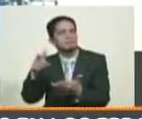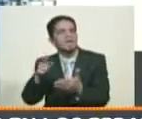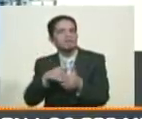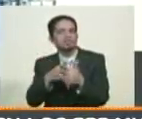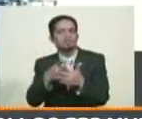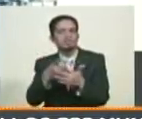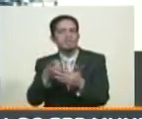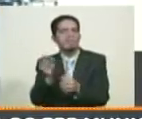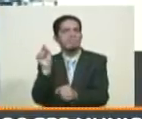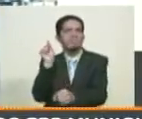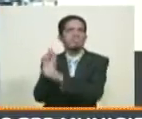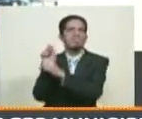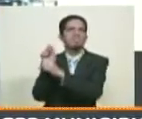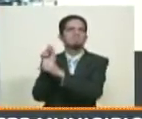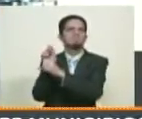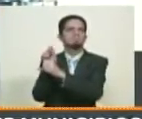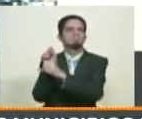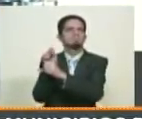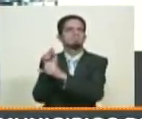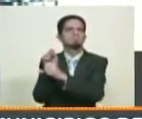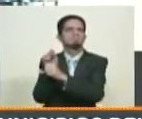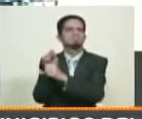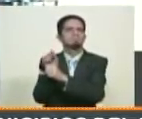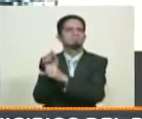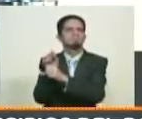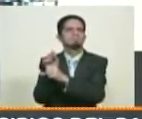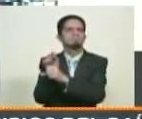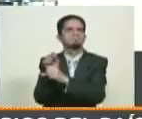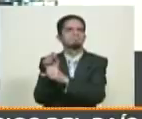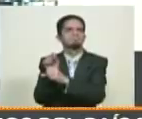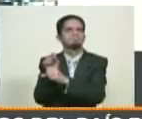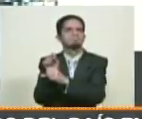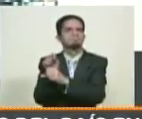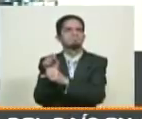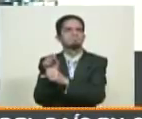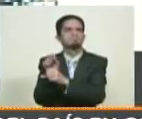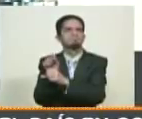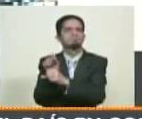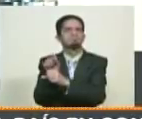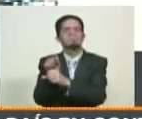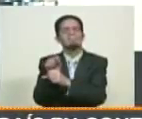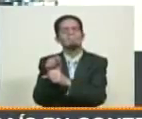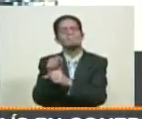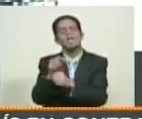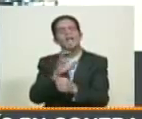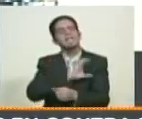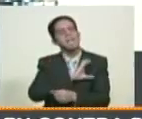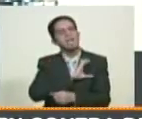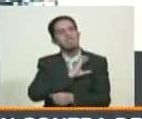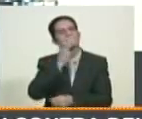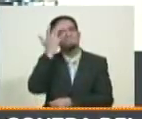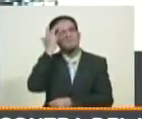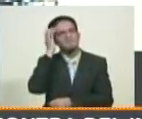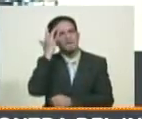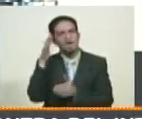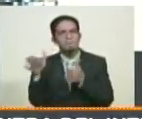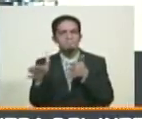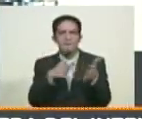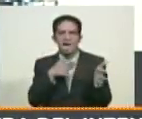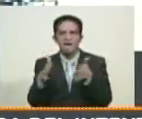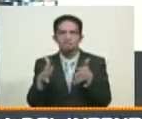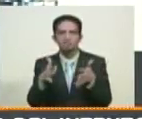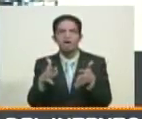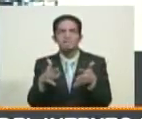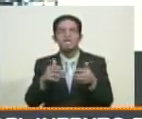una ofensiva conocida como la salida durante los meses de enero, febrero, marzo, abril, con el saldo